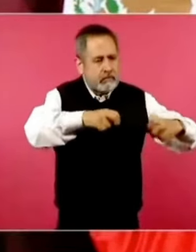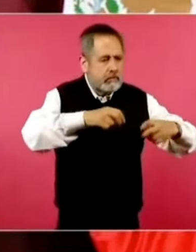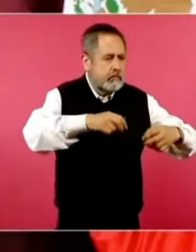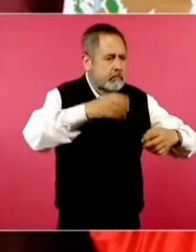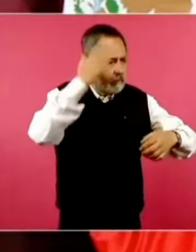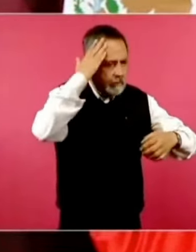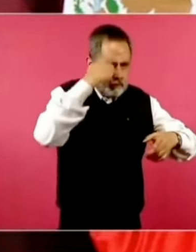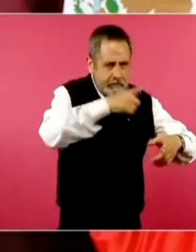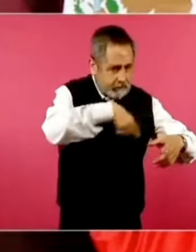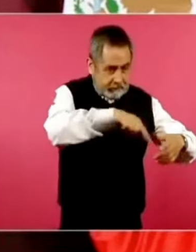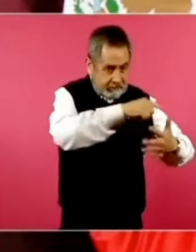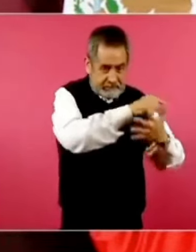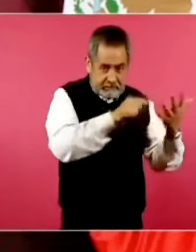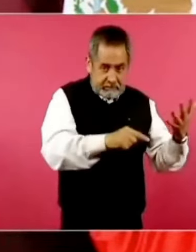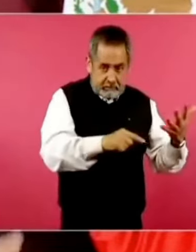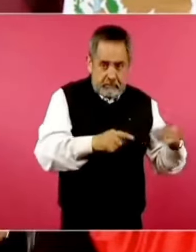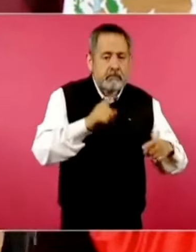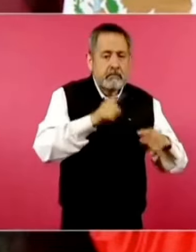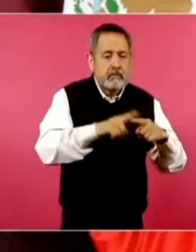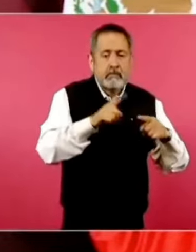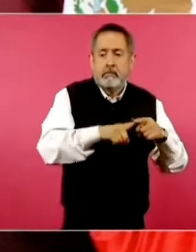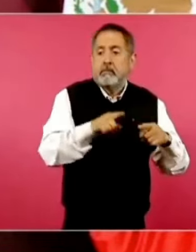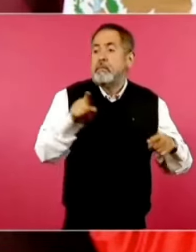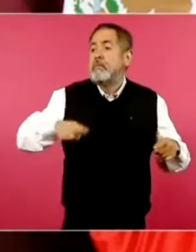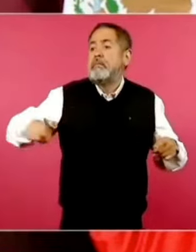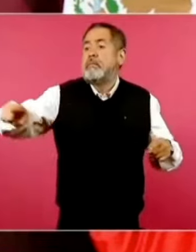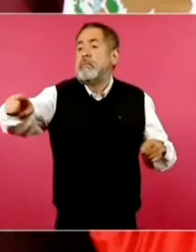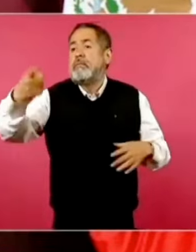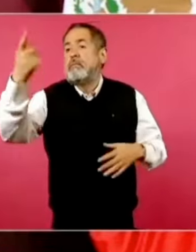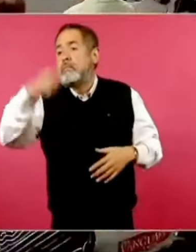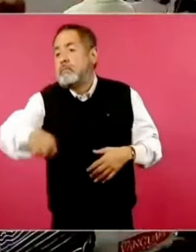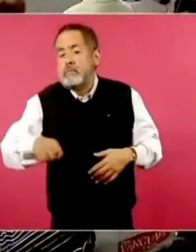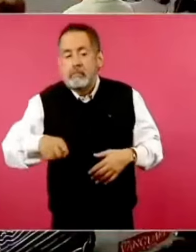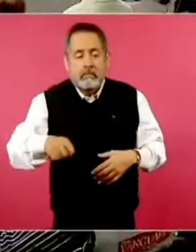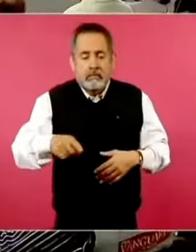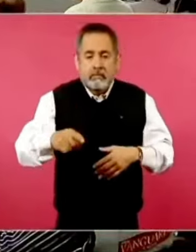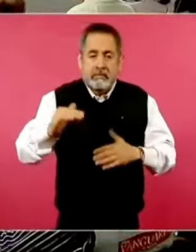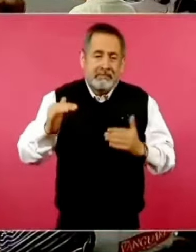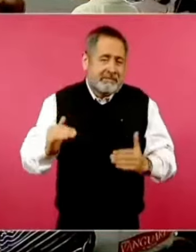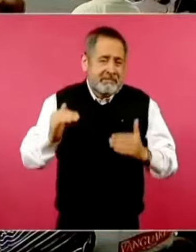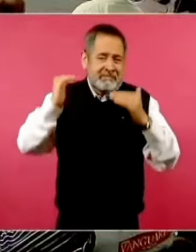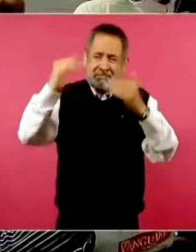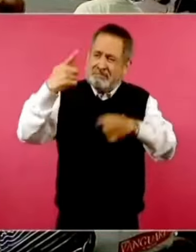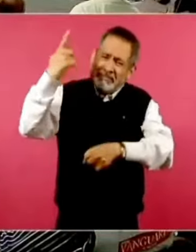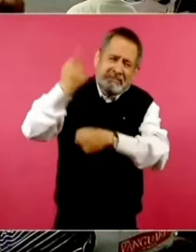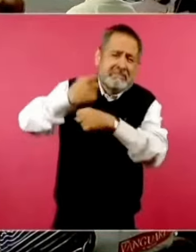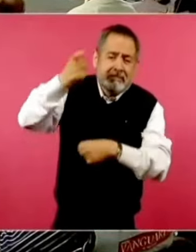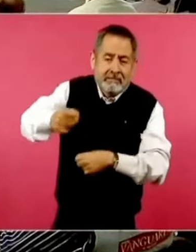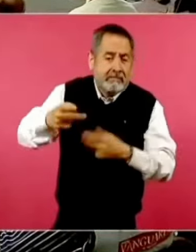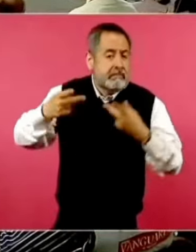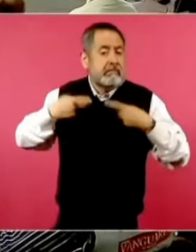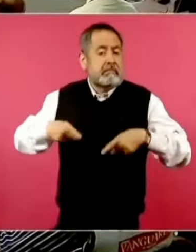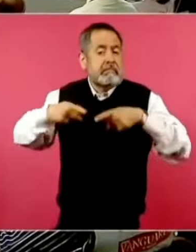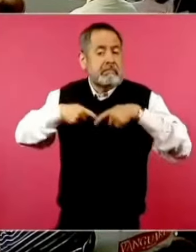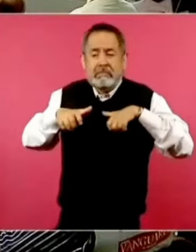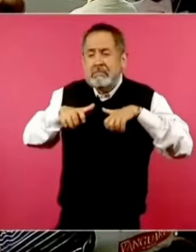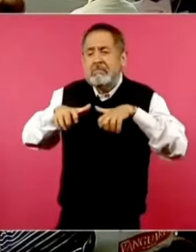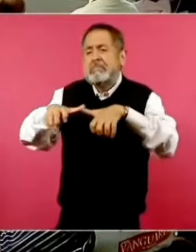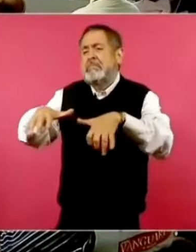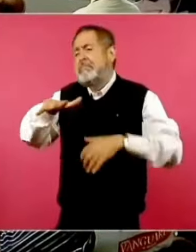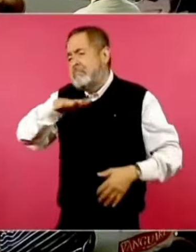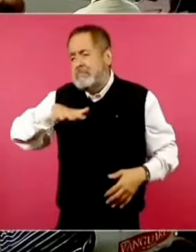ministros, sean empleados del pueblo. El soberano es el pueblo es el que manda.